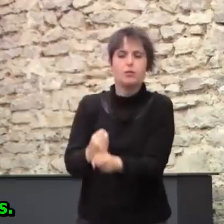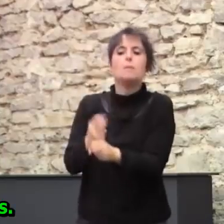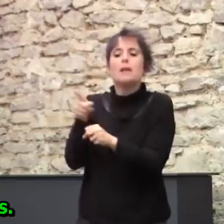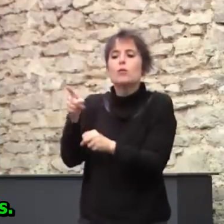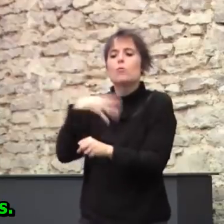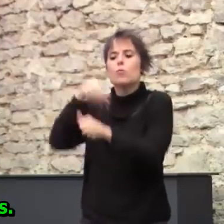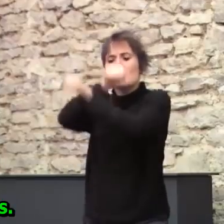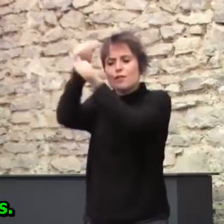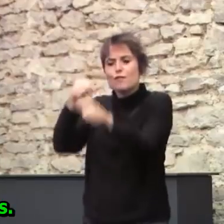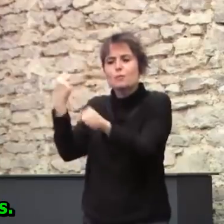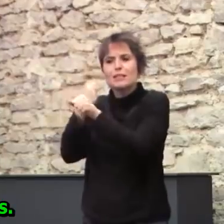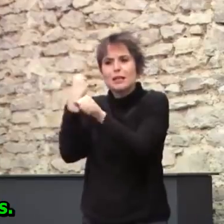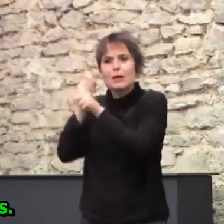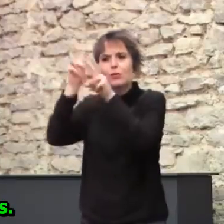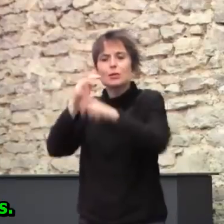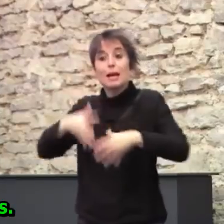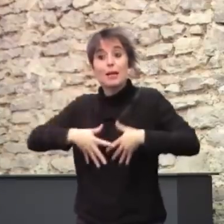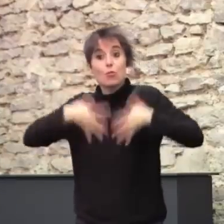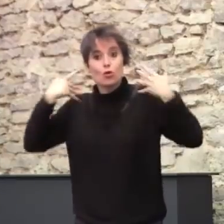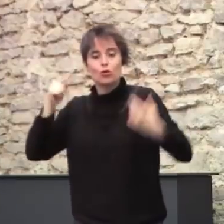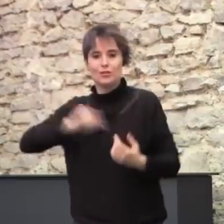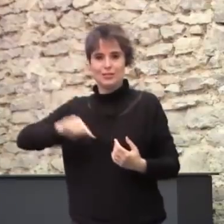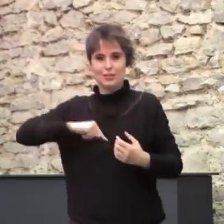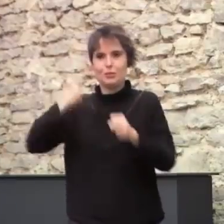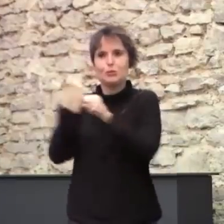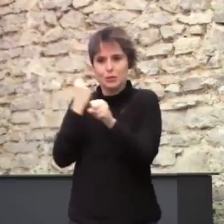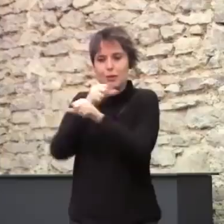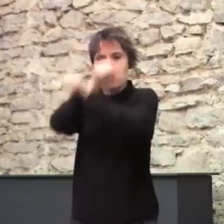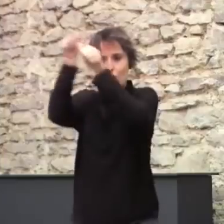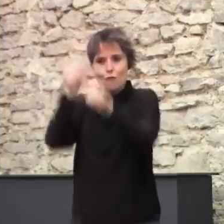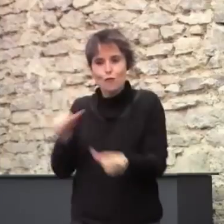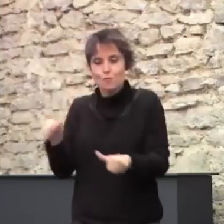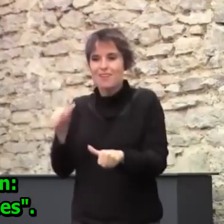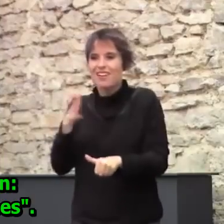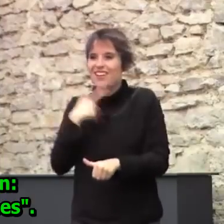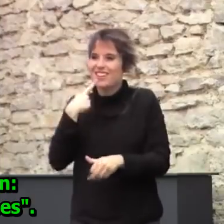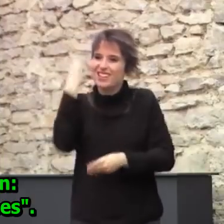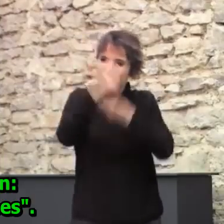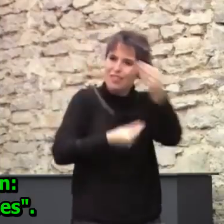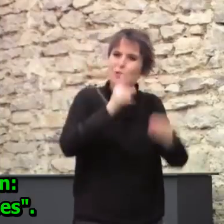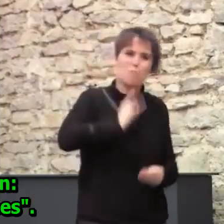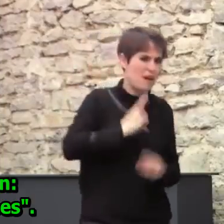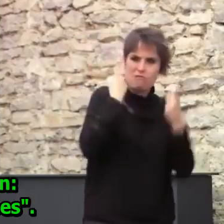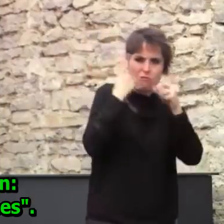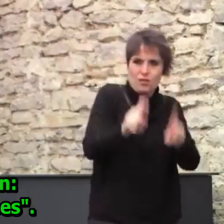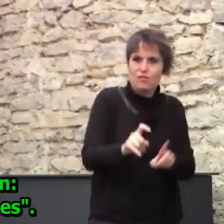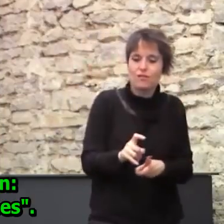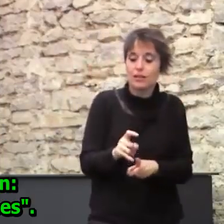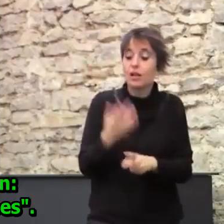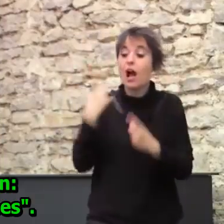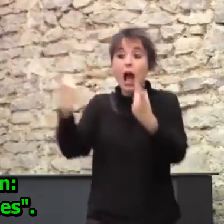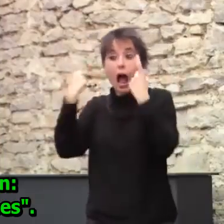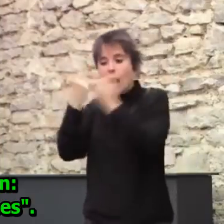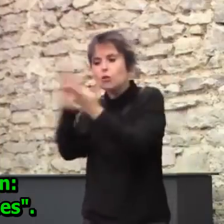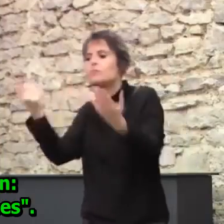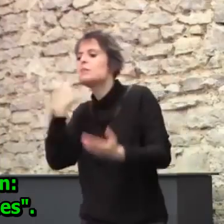de trabajar el tema de las emociones y los sentimientos. Necesariamente no hay por qué hacerlo mal, ¿no? Muchas veces mis alumnas